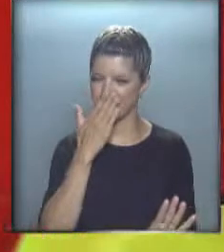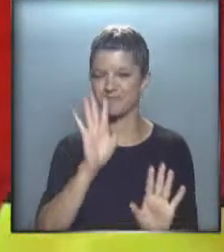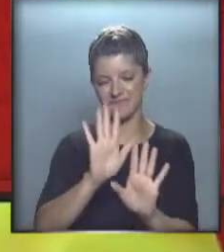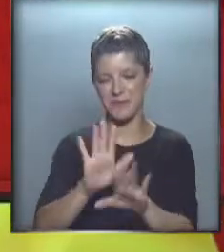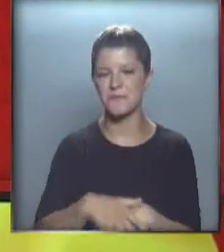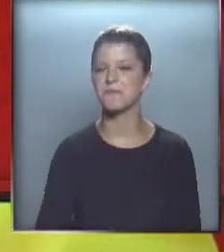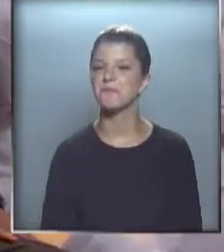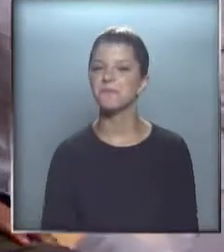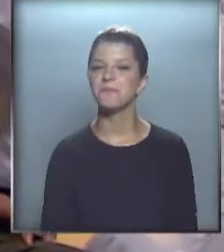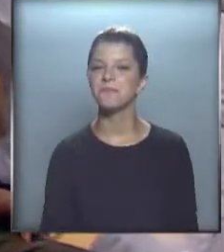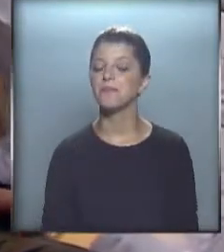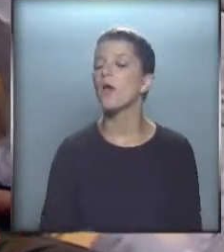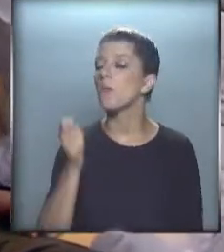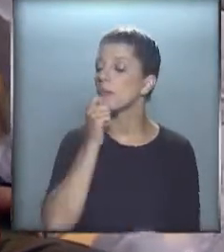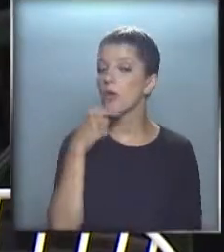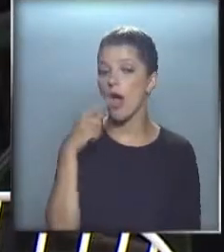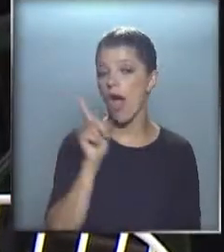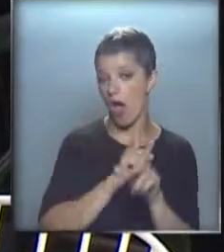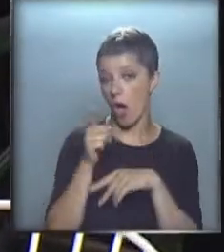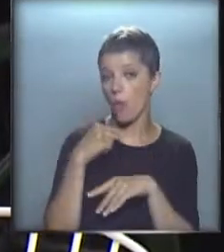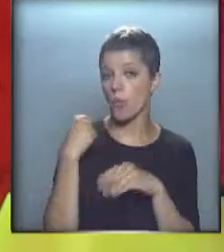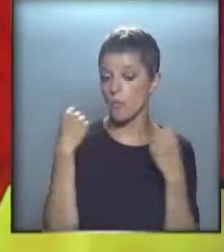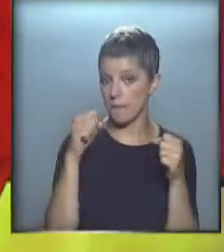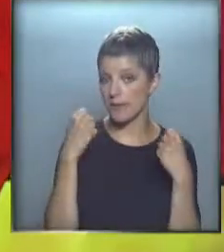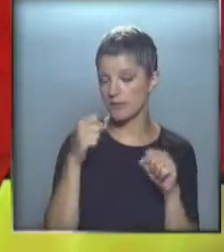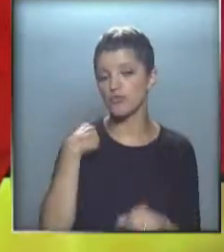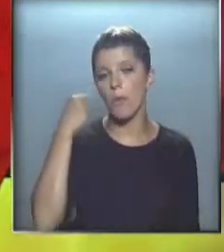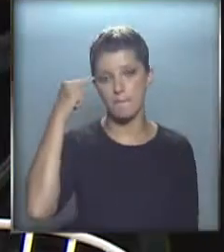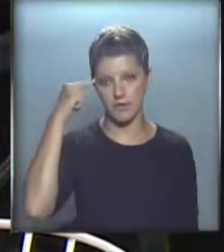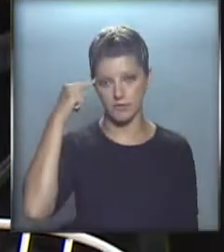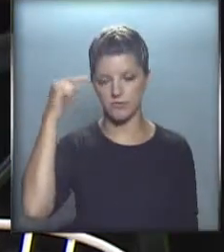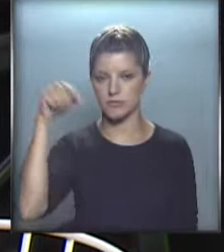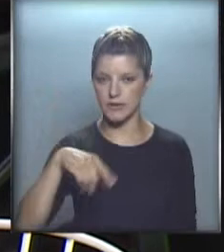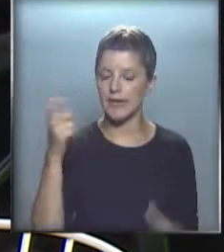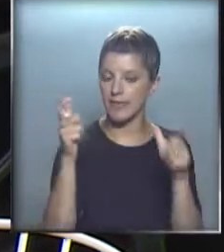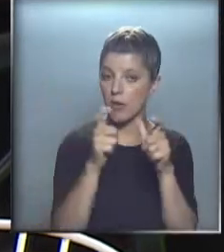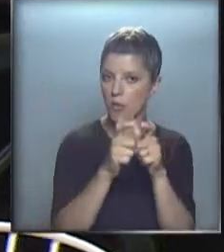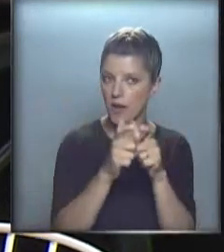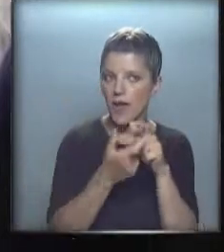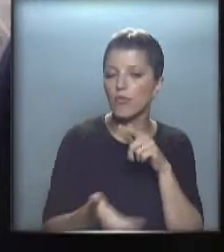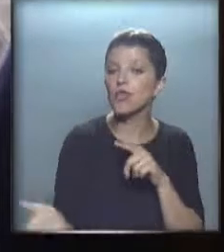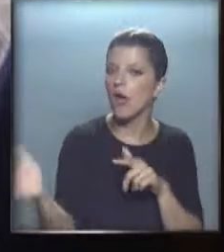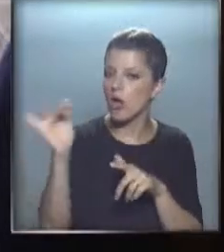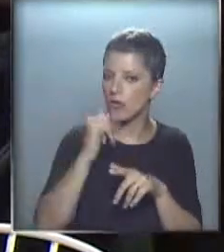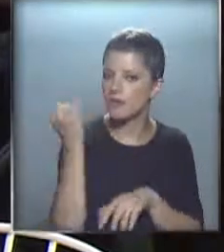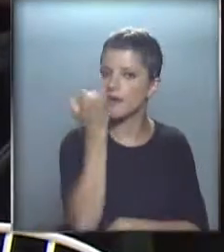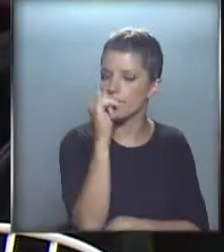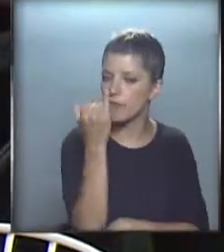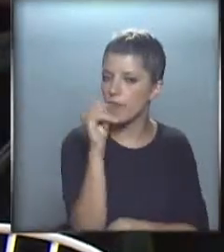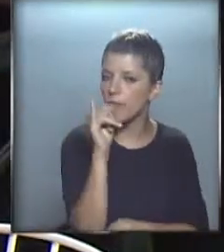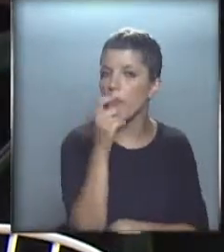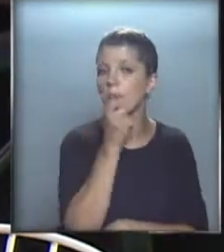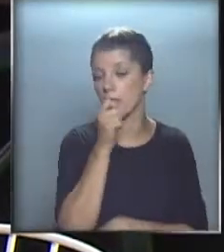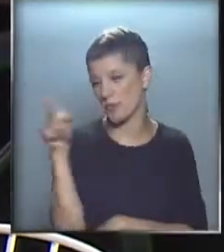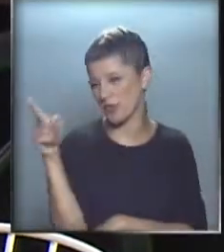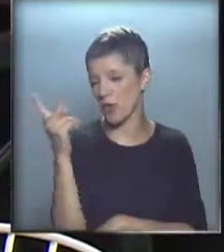No, digo, ¿tienen sí. Algún entrenamiento actoral? Porque imagino que va a haber sido un desafío hacer una tira diaria y aparte no es el caso de los